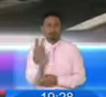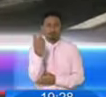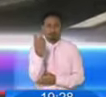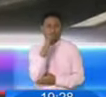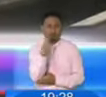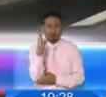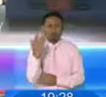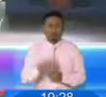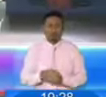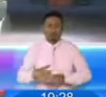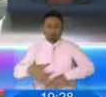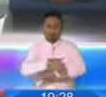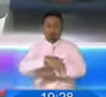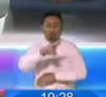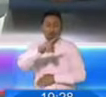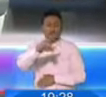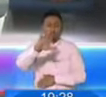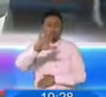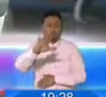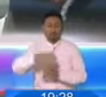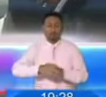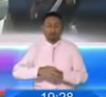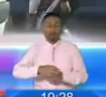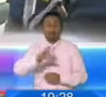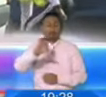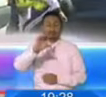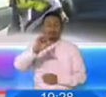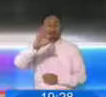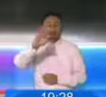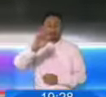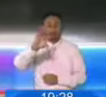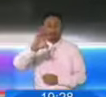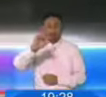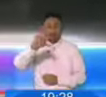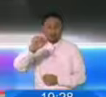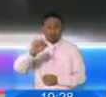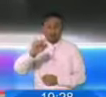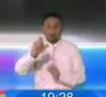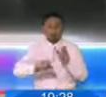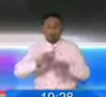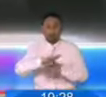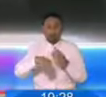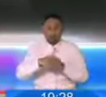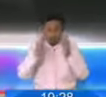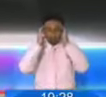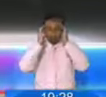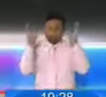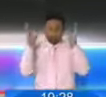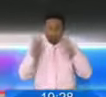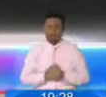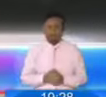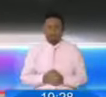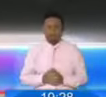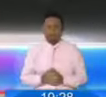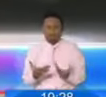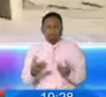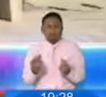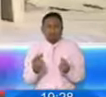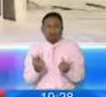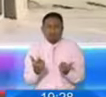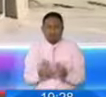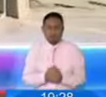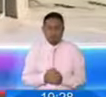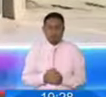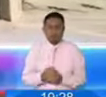la transitada calle 25 de mayo en el sector de Cotocollao, norte de Quito, puso a los transeúntes los pelos de punta. Todo fue cuestión de segundos, relató